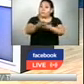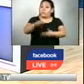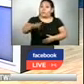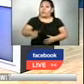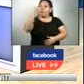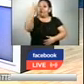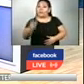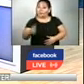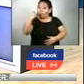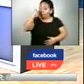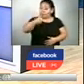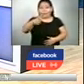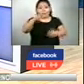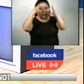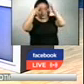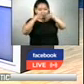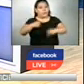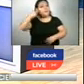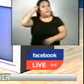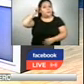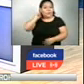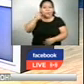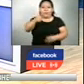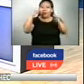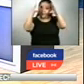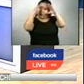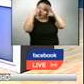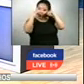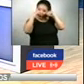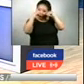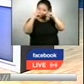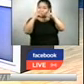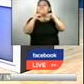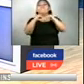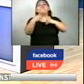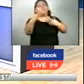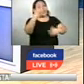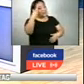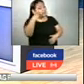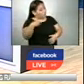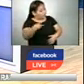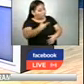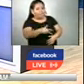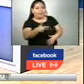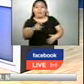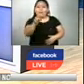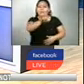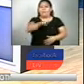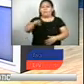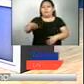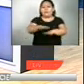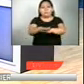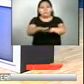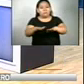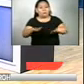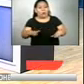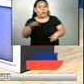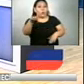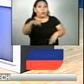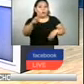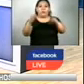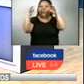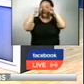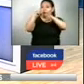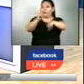de este día. Buenas noches. Buenas noches, Roxana, amigos televidentes. Ya lo decía Roxana, cerrando la semana y usted se informa siempre en punto a las